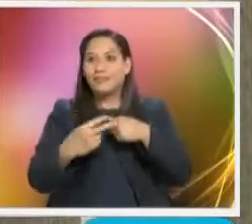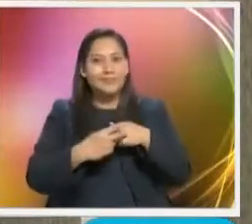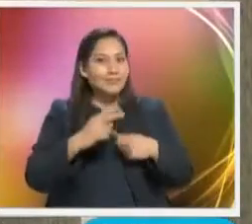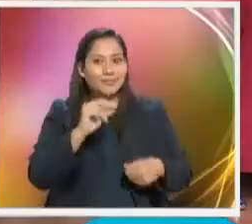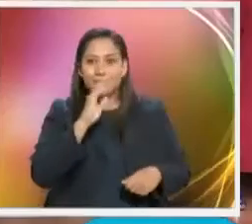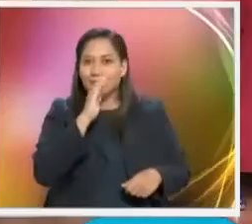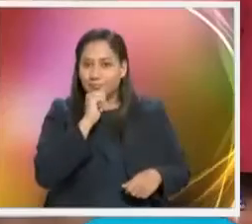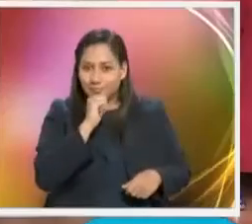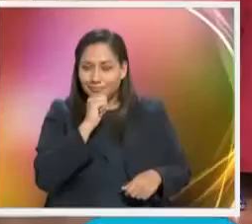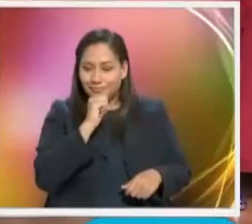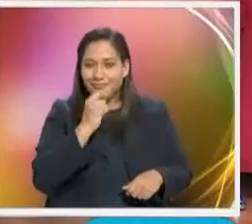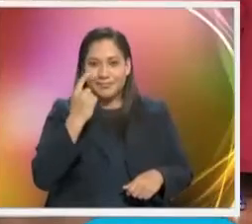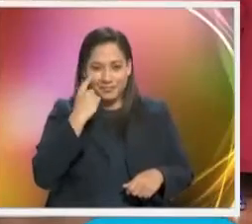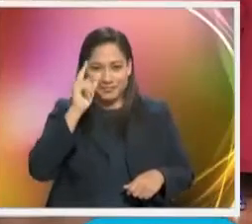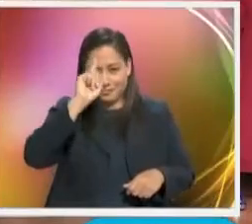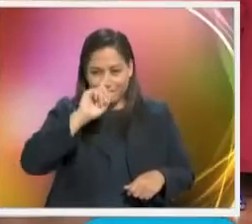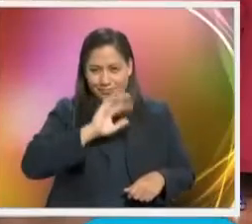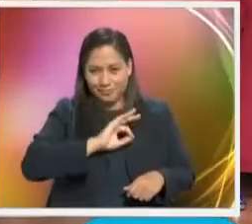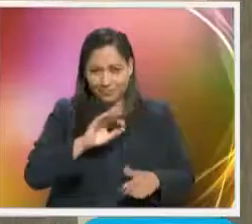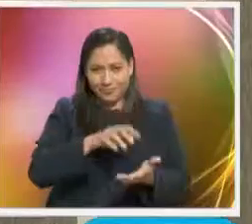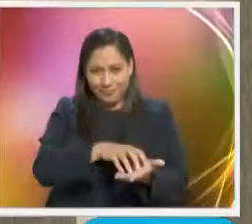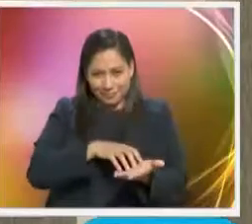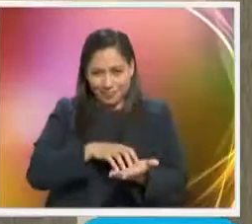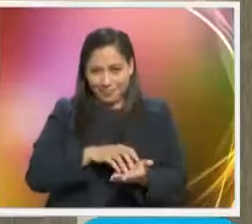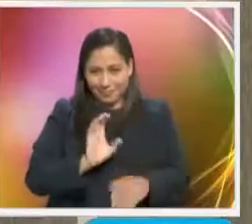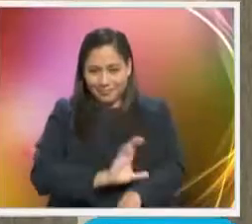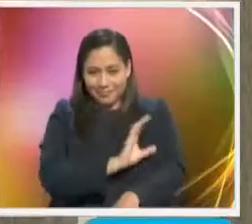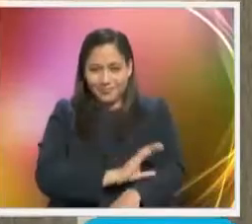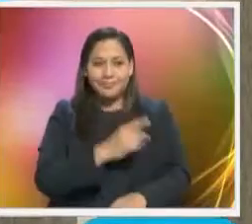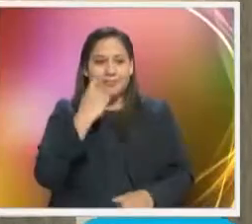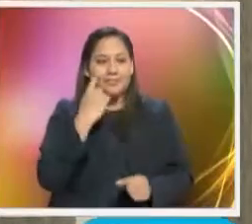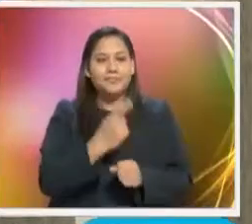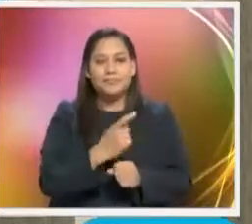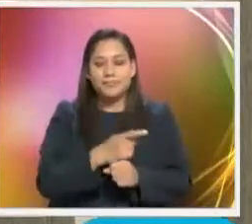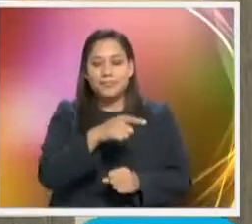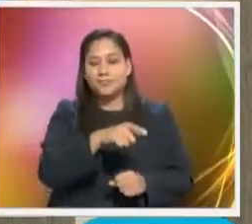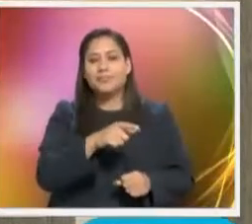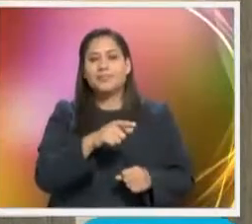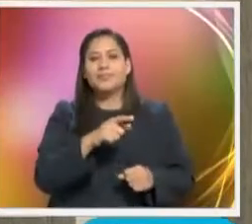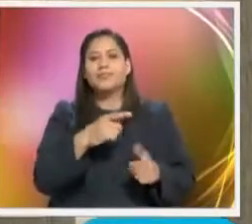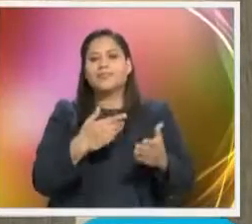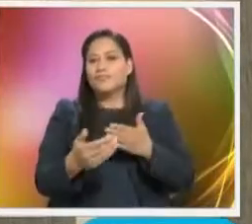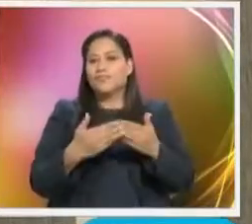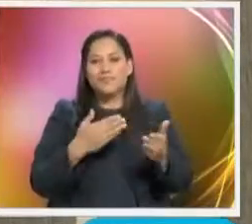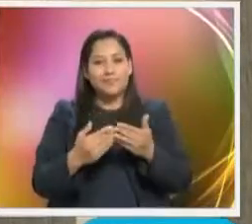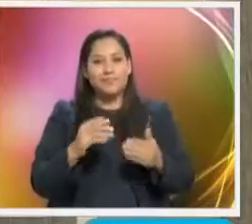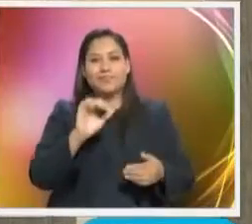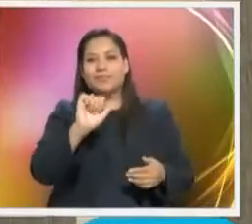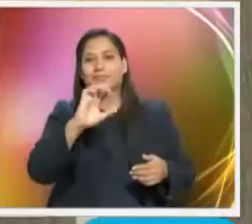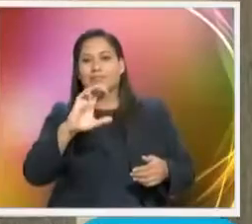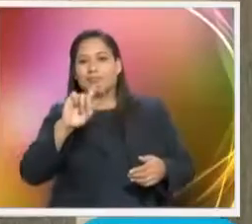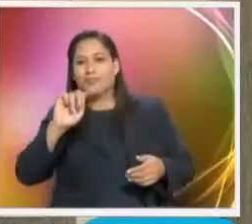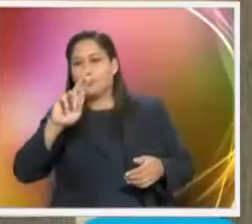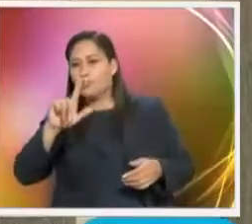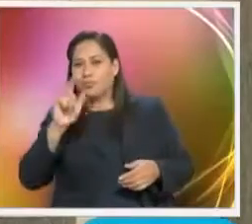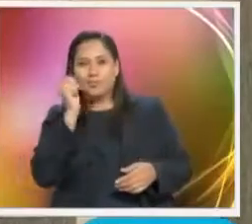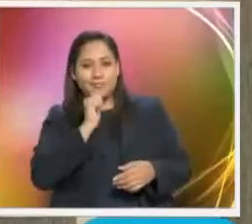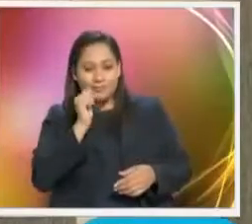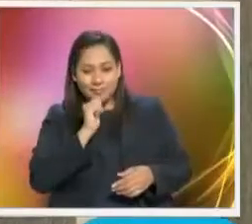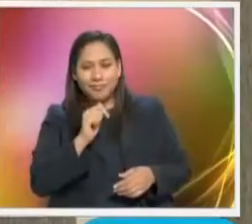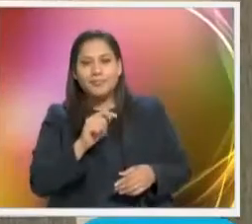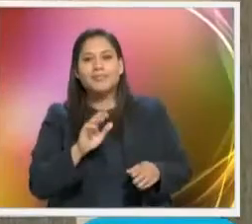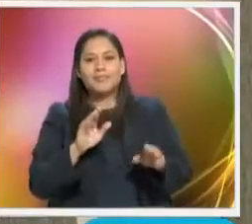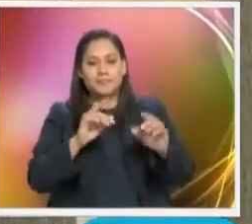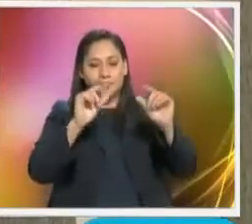conectar, pueden seguir los siguientes consejos. Muy bien. El primero, hay que mantener actualizados nuestros teléfonos celulares con las últimas versiones de su